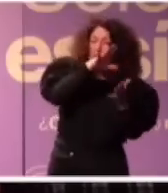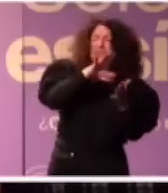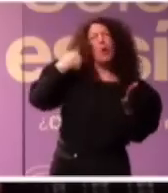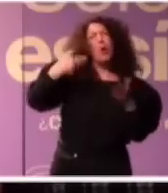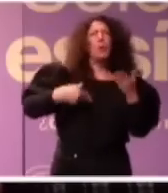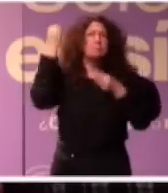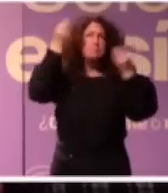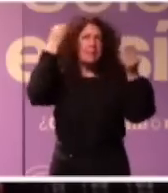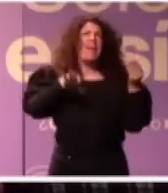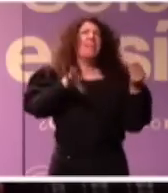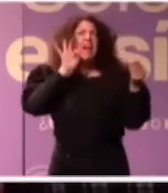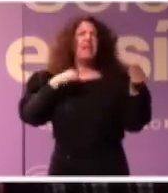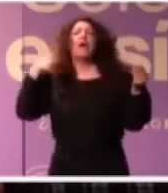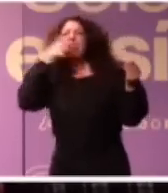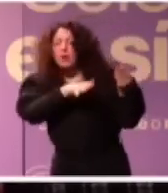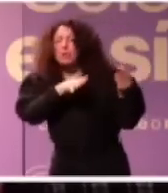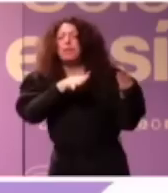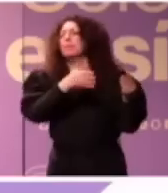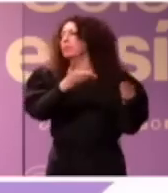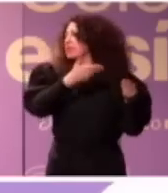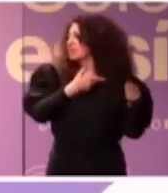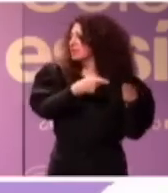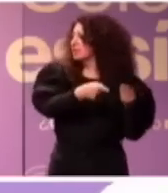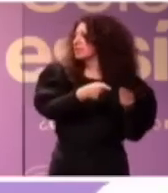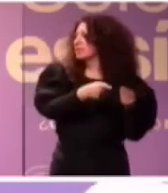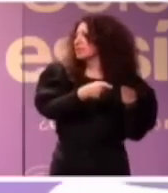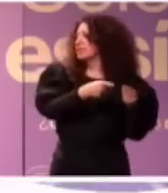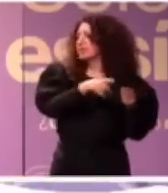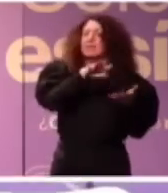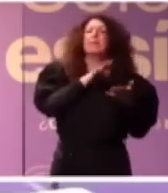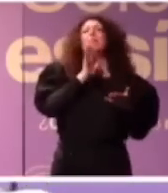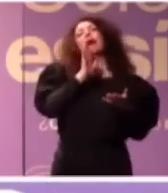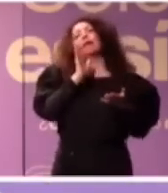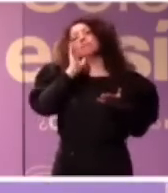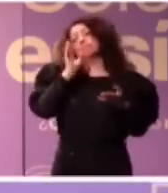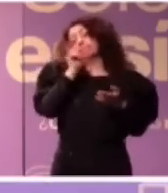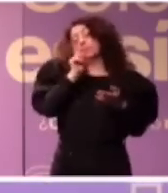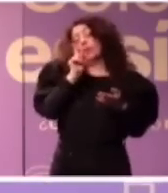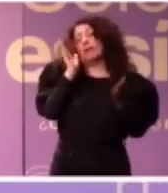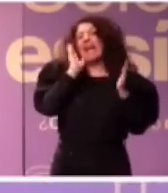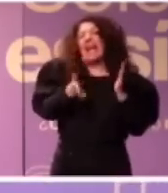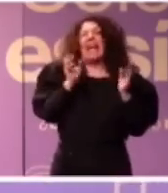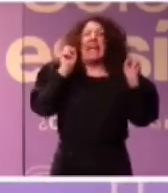decidas denunciar, el Estado te ayude a denunciar y acabar con la impunidad del agresor.